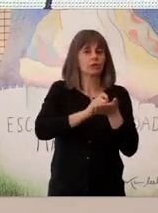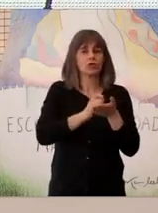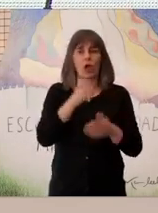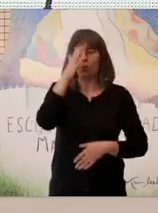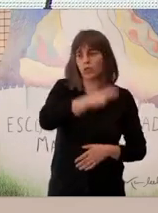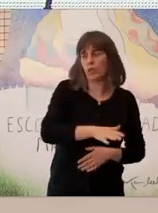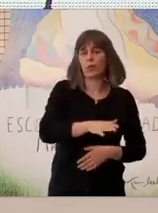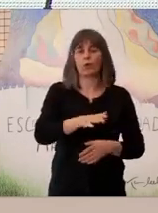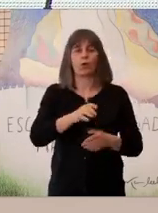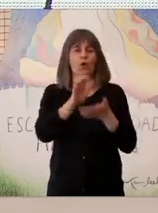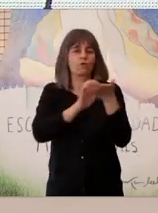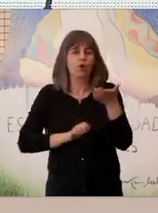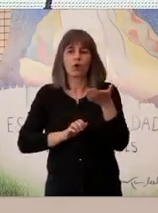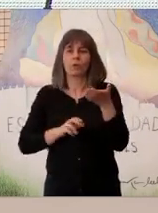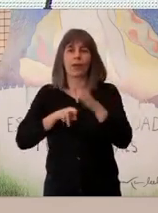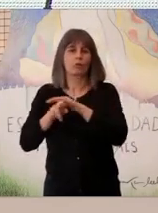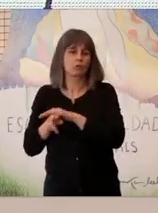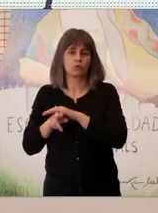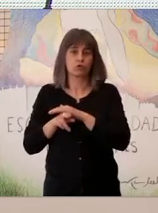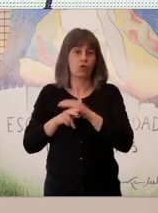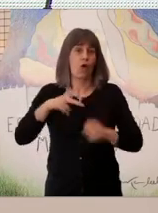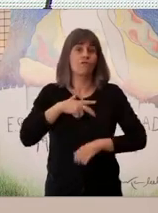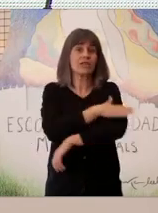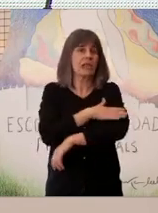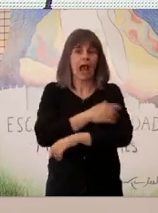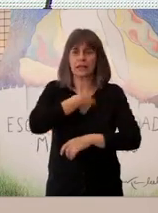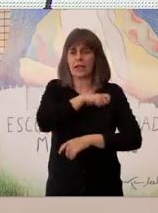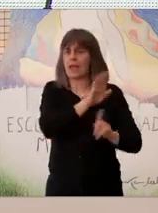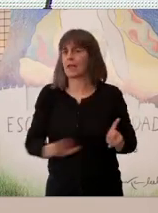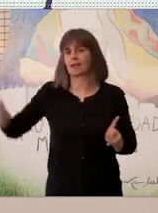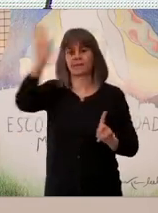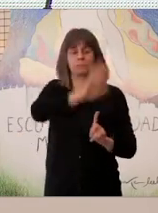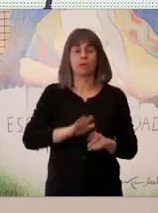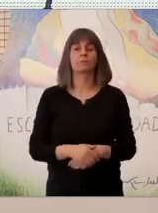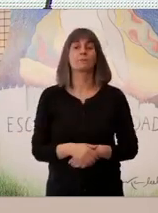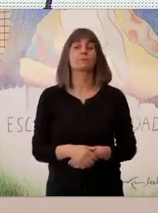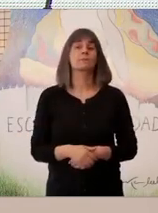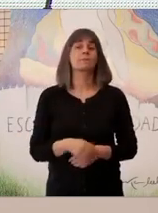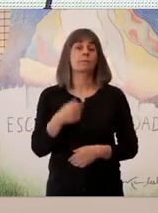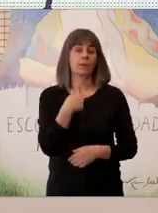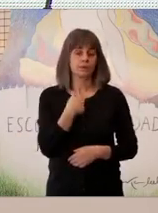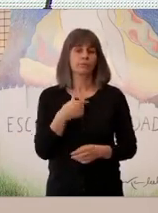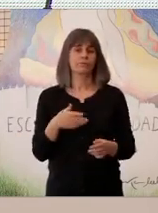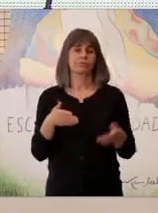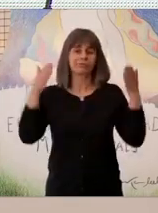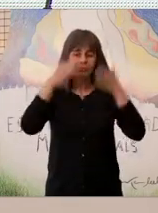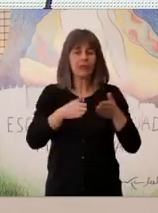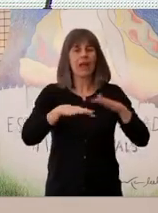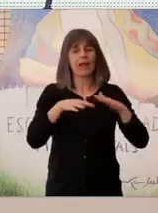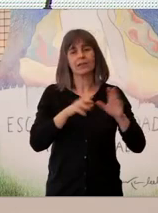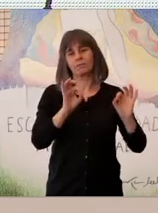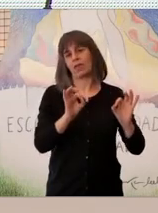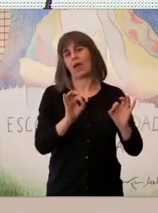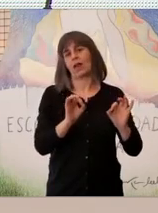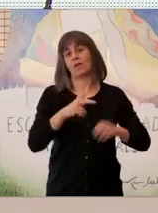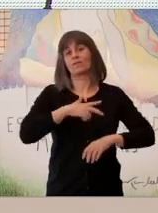de toda España. Y bueno, pues generalmente, en relación a la red de fiscales especialistas, sí que